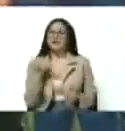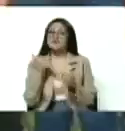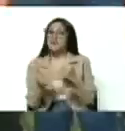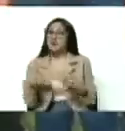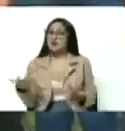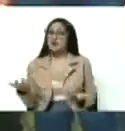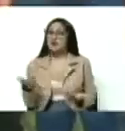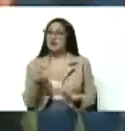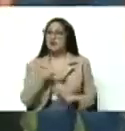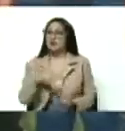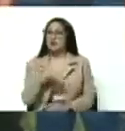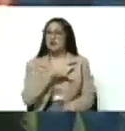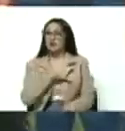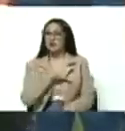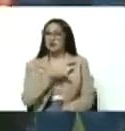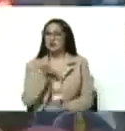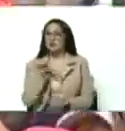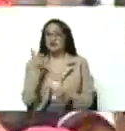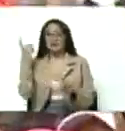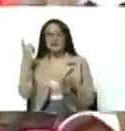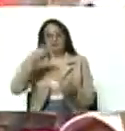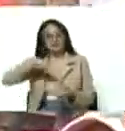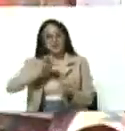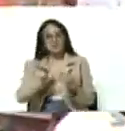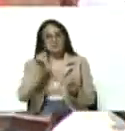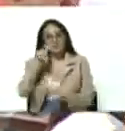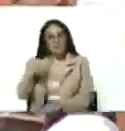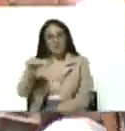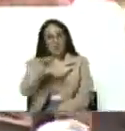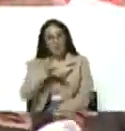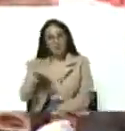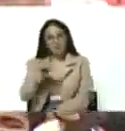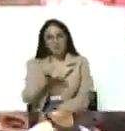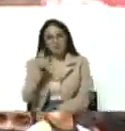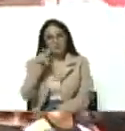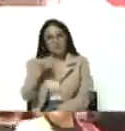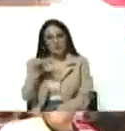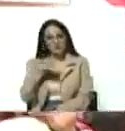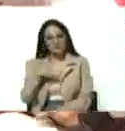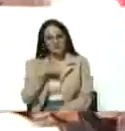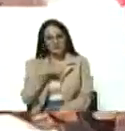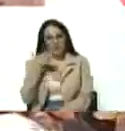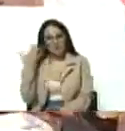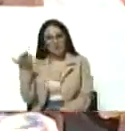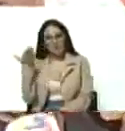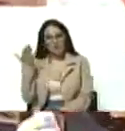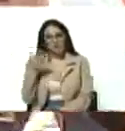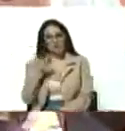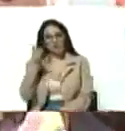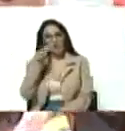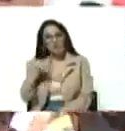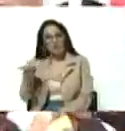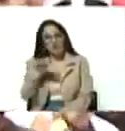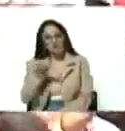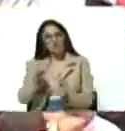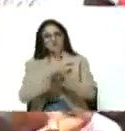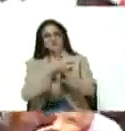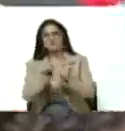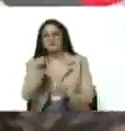al final de cuentas nosotros somos, como dice el comandante Chávez, somos pueblo. Pueblo, y nos sentimos orgullosos de ser pueblo. Nuestros símbolos son